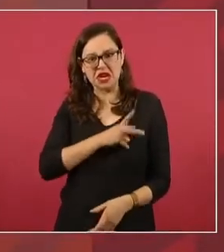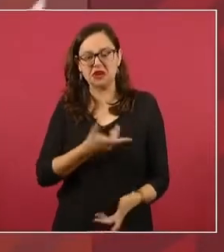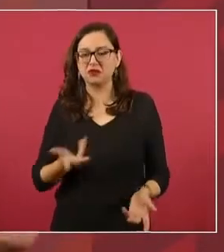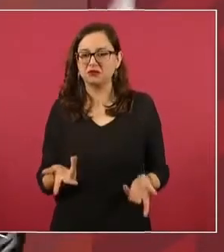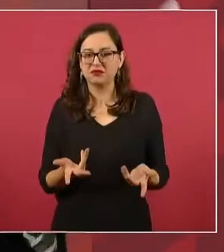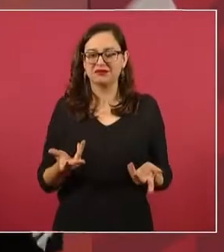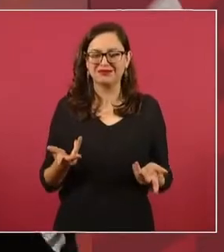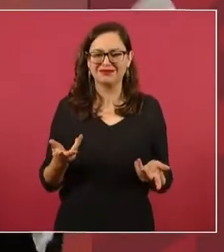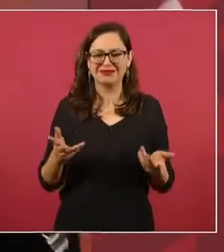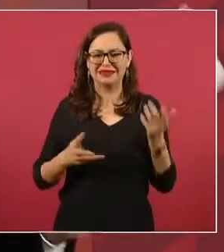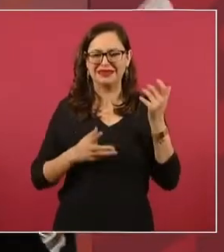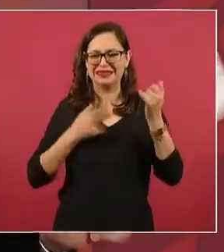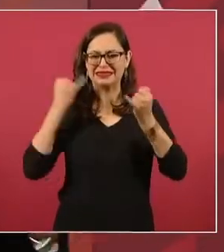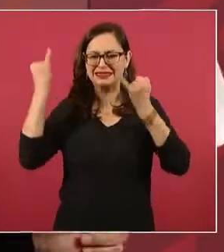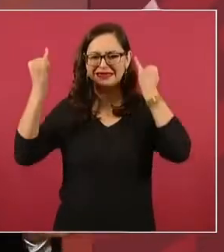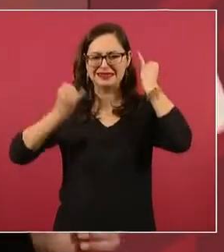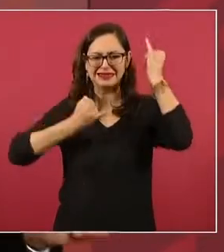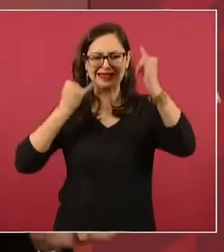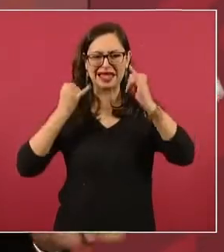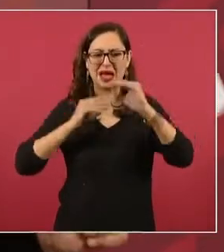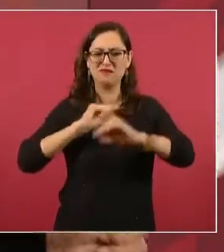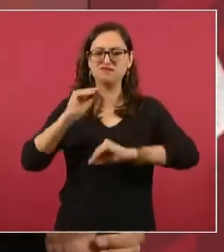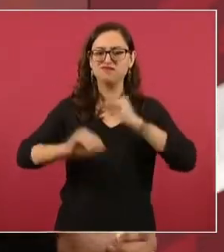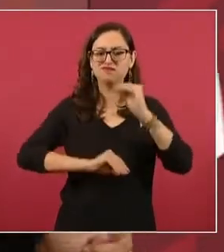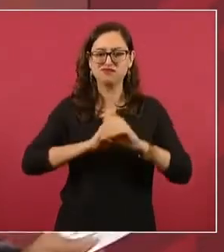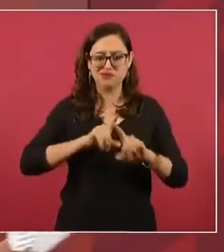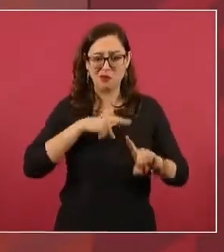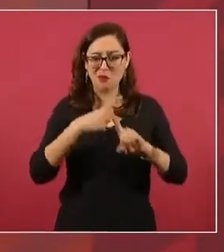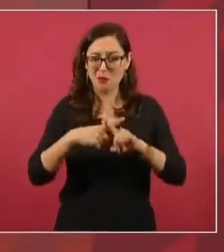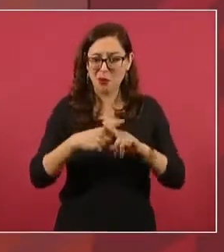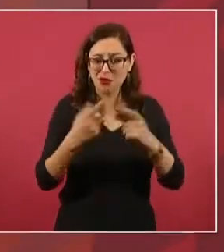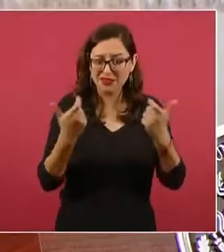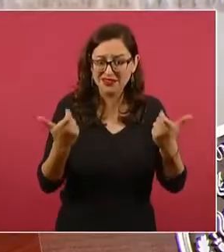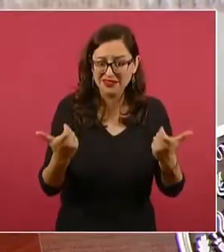y todo por la herencia.